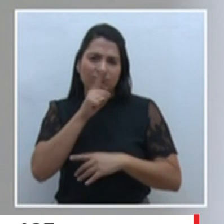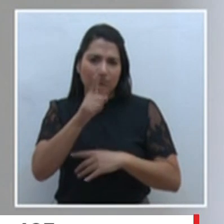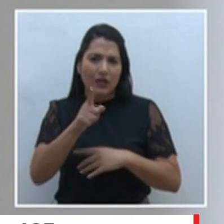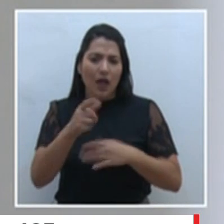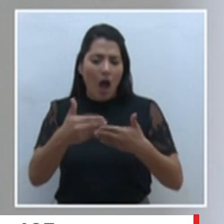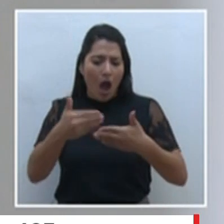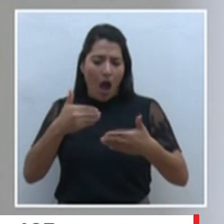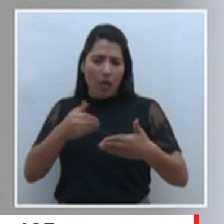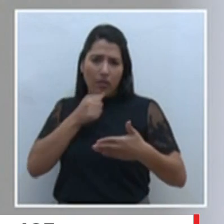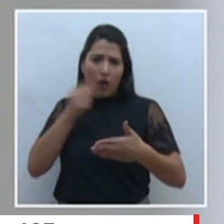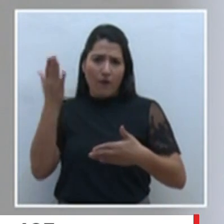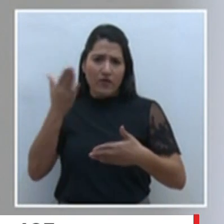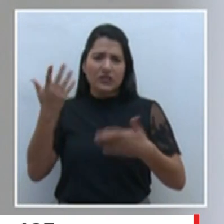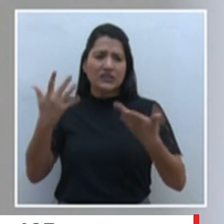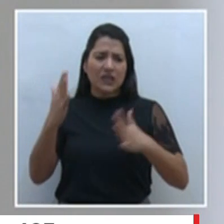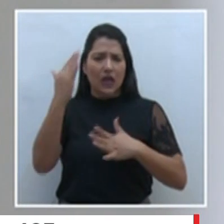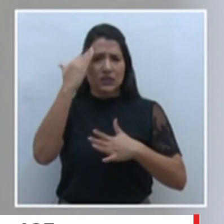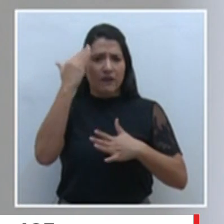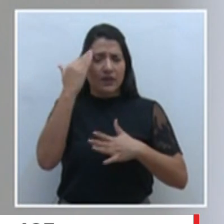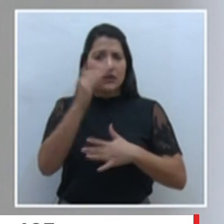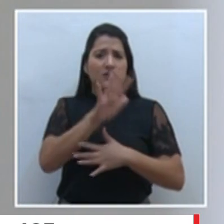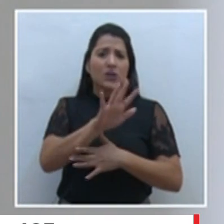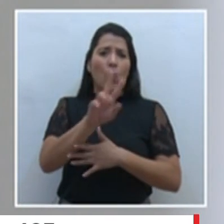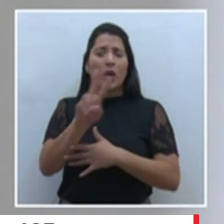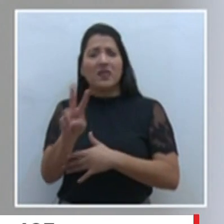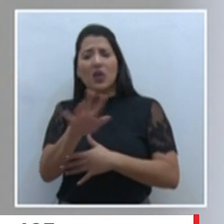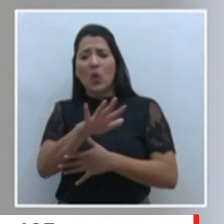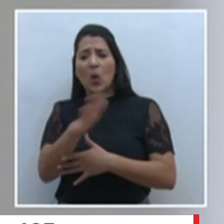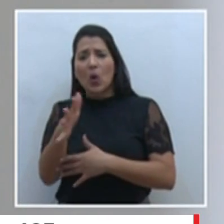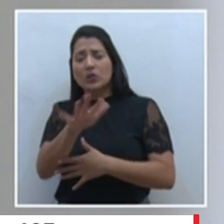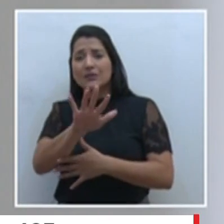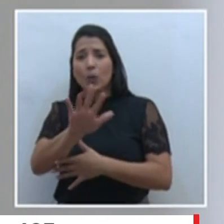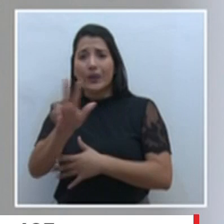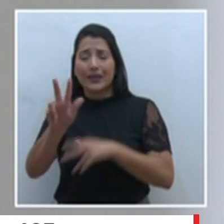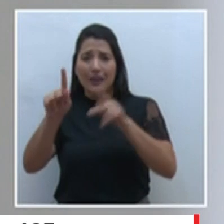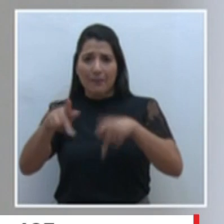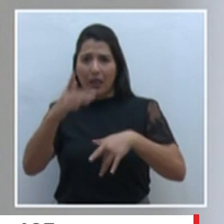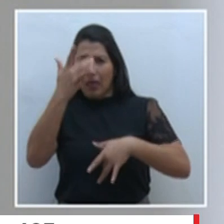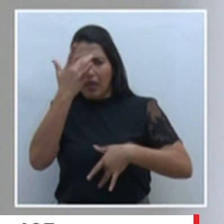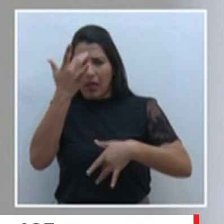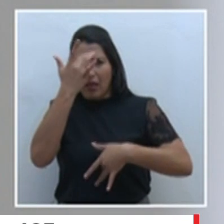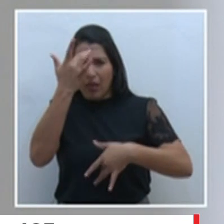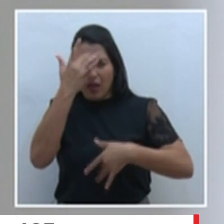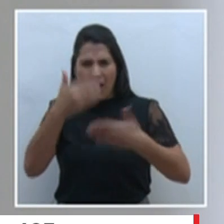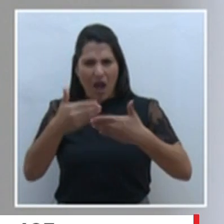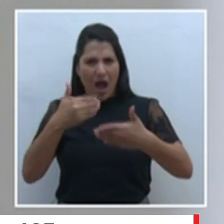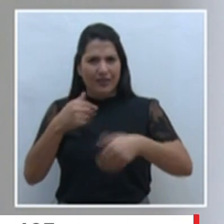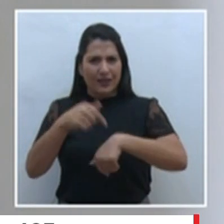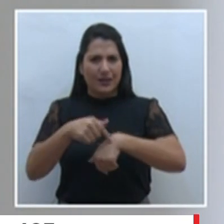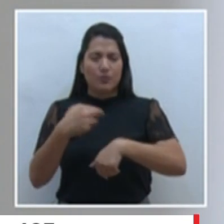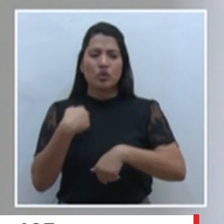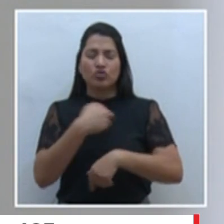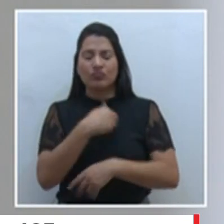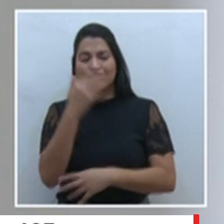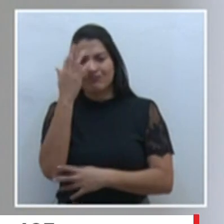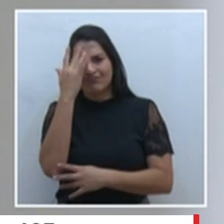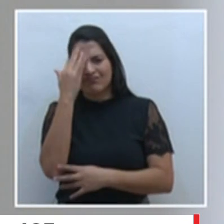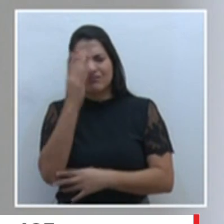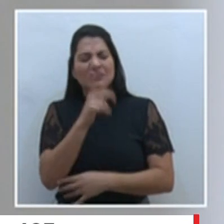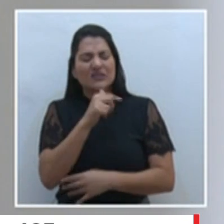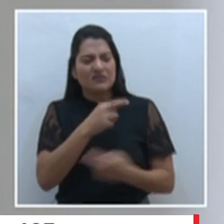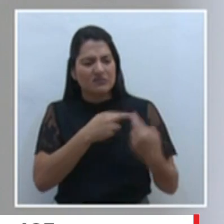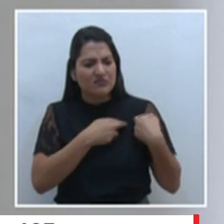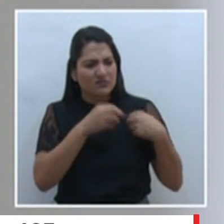entre 53 a 52 casos. Justamente nosotros hemos estado preocupados por esa filtración